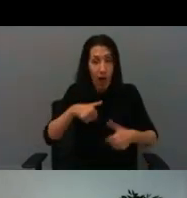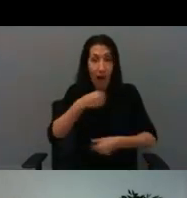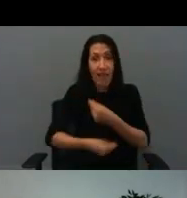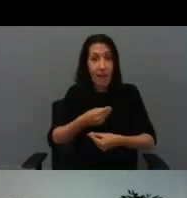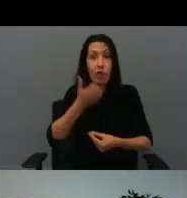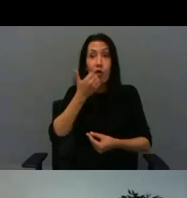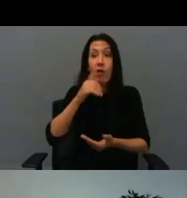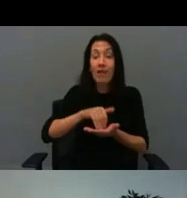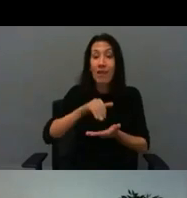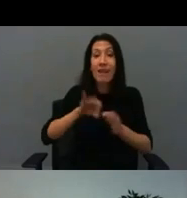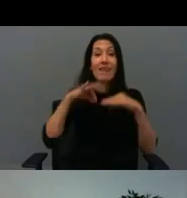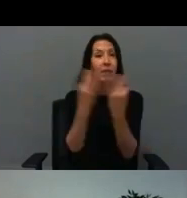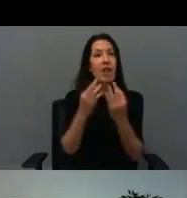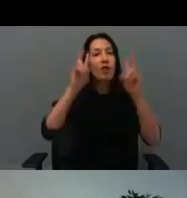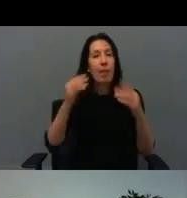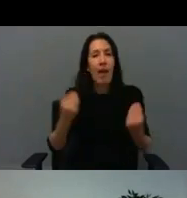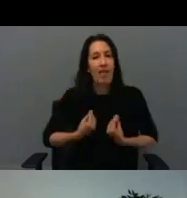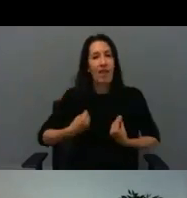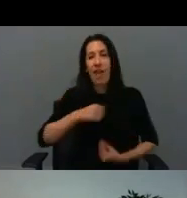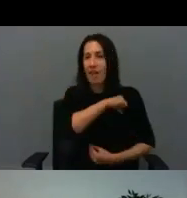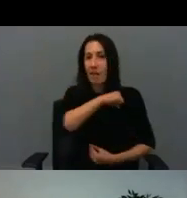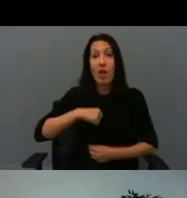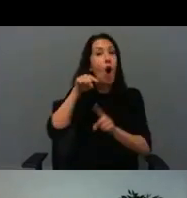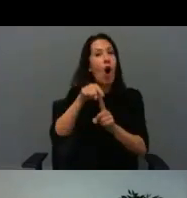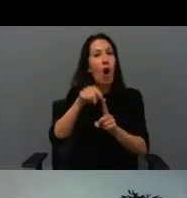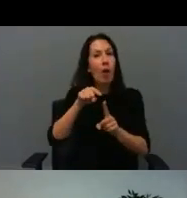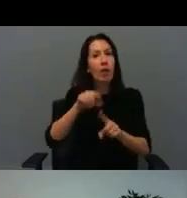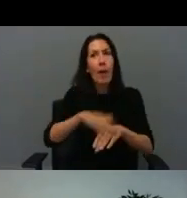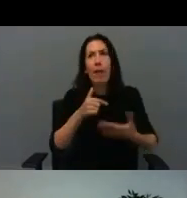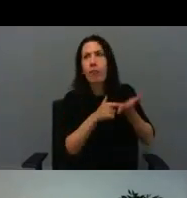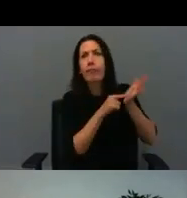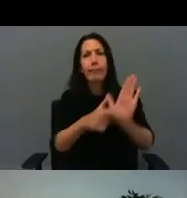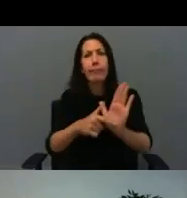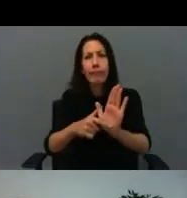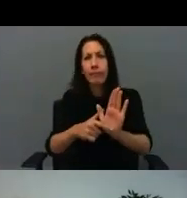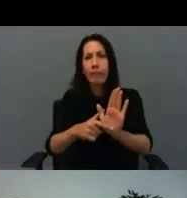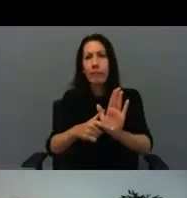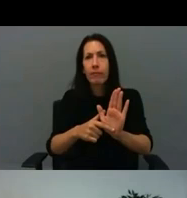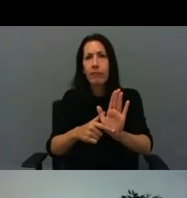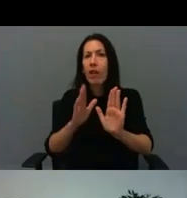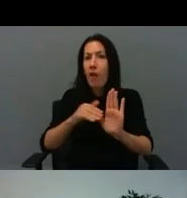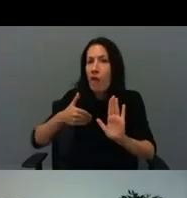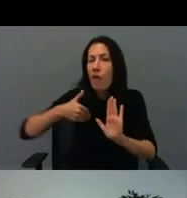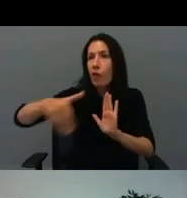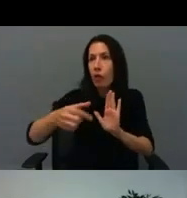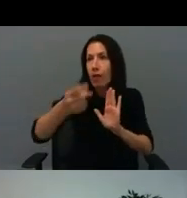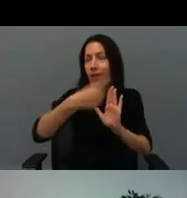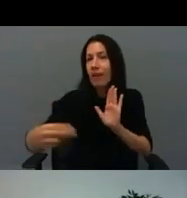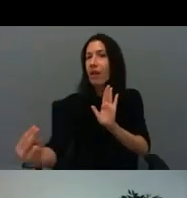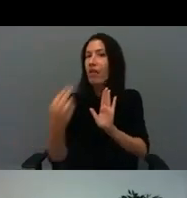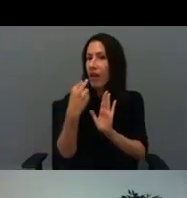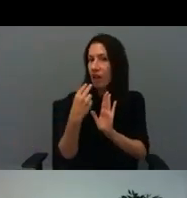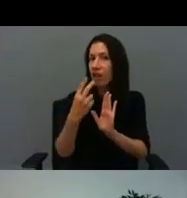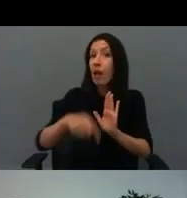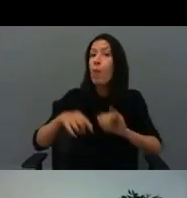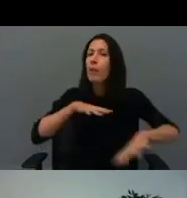este seminario sobre vida independiente, para poner encima de la mesa y en la agenda de todo el movimiento asociativo,